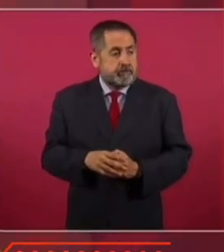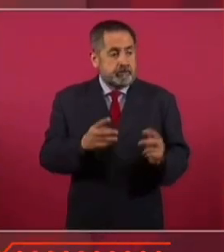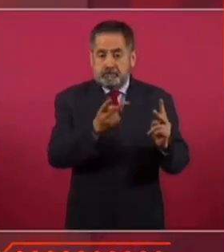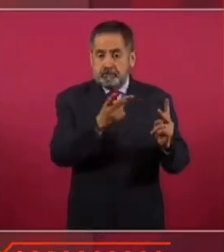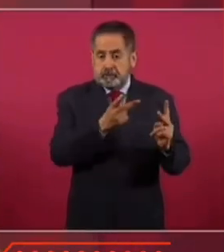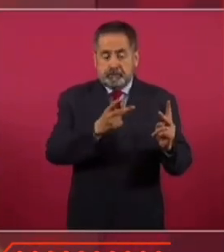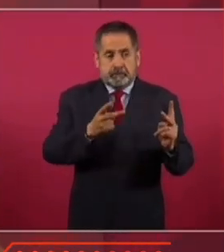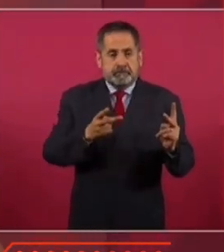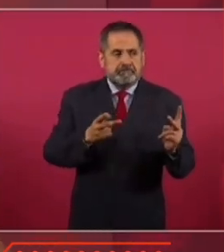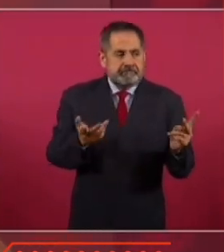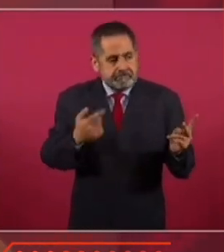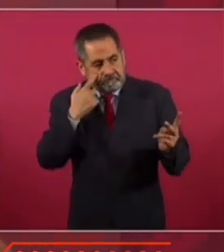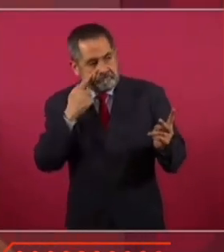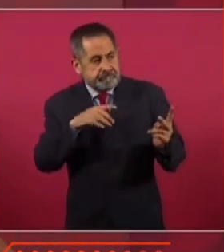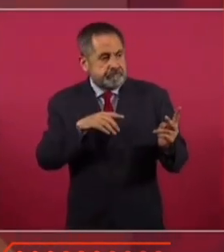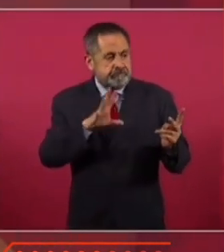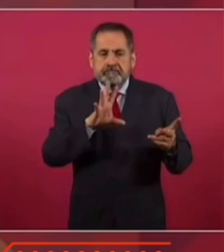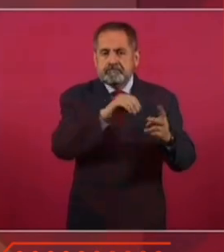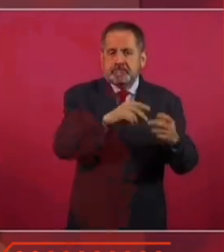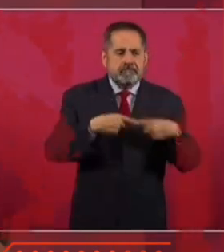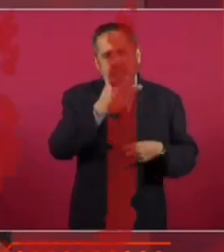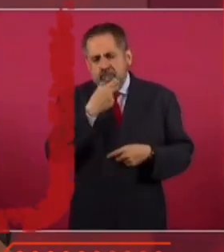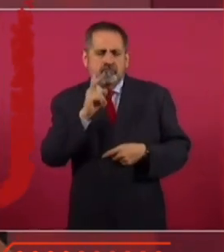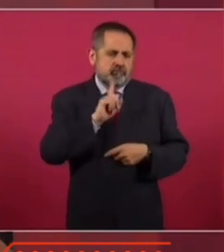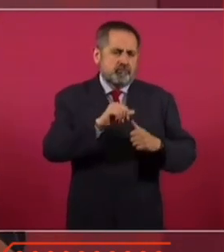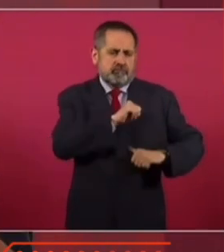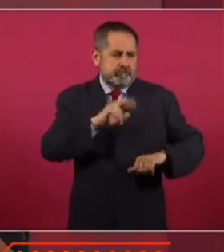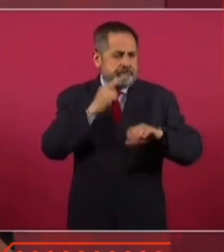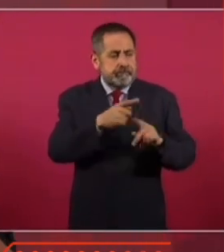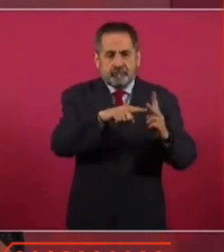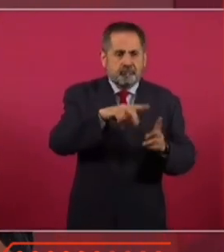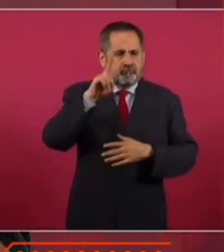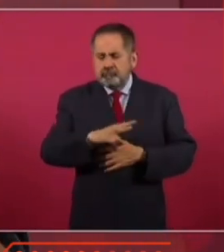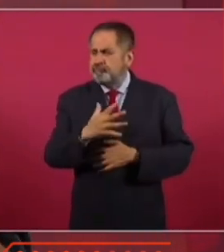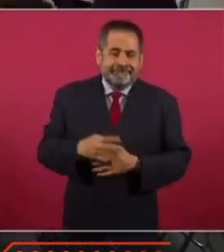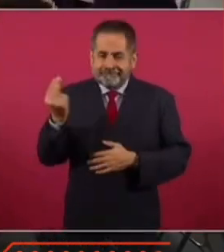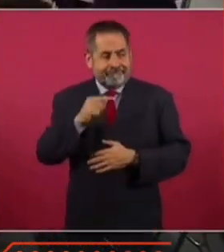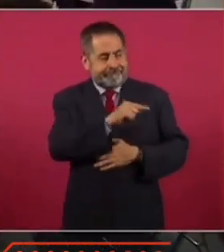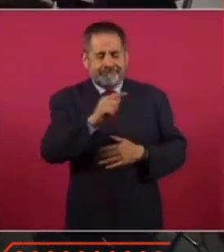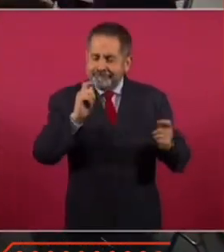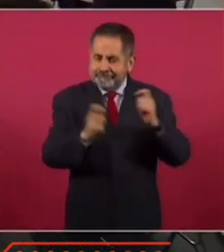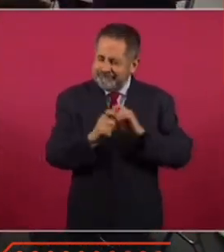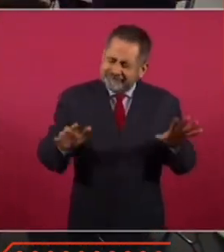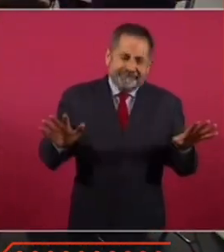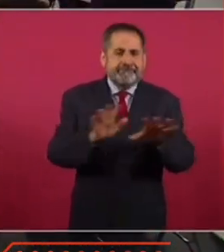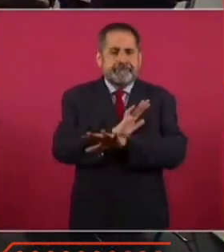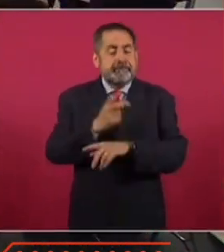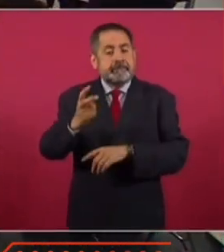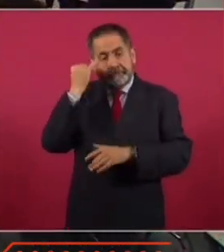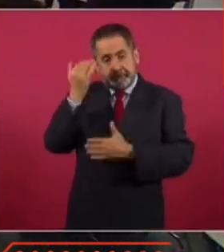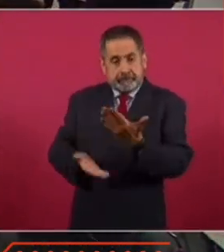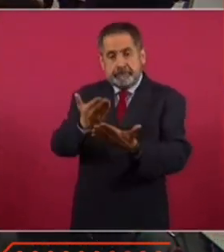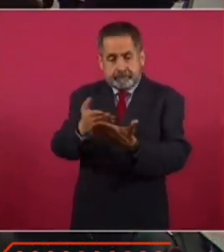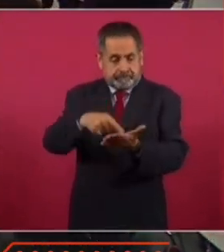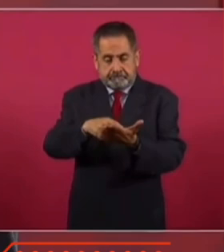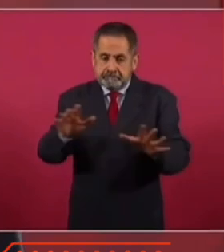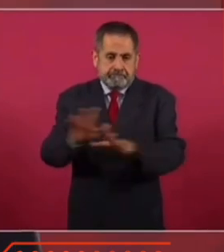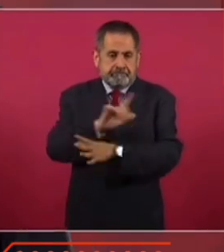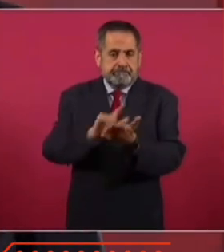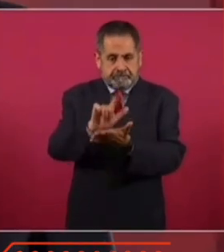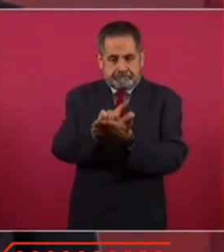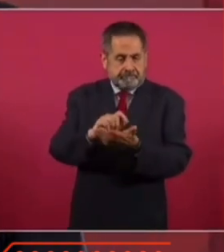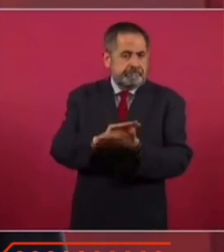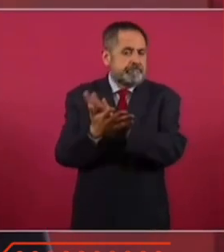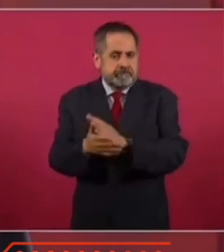que en su mayoría están integrados por personas, mujeres y hombres, que no tienen realmente vocación democrática. Lo que estás proponiendo es una reforma para